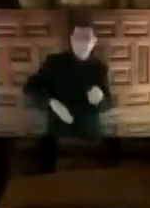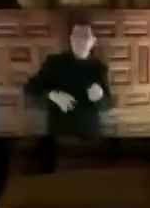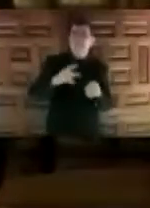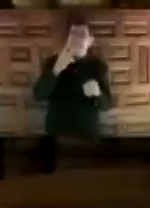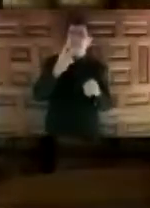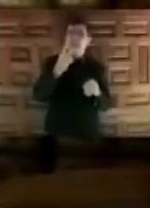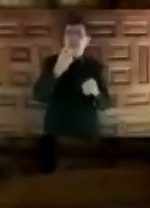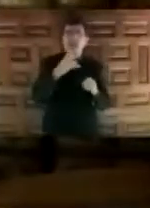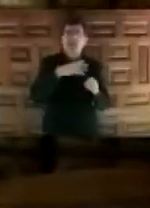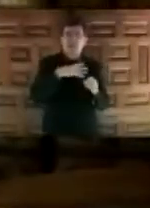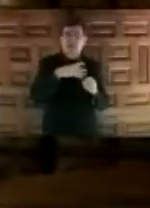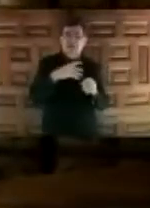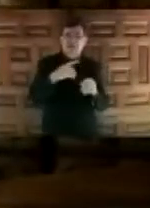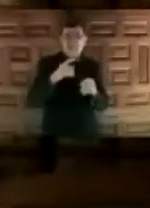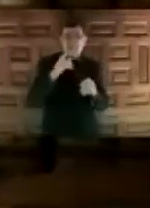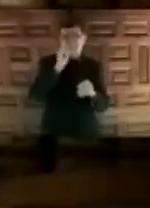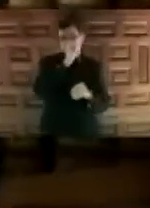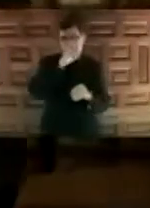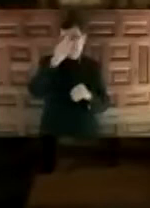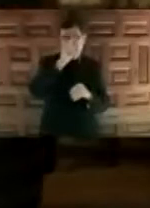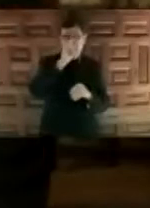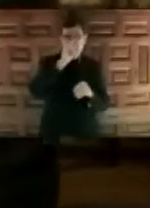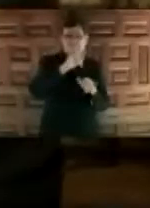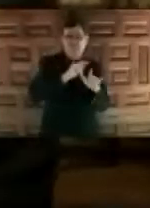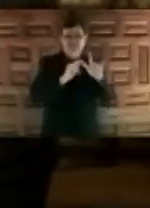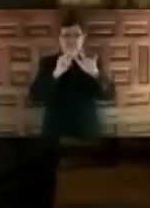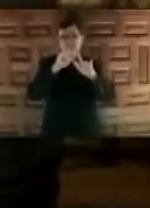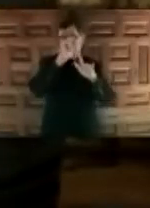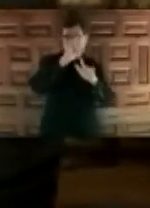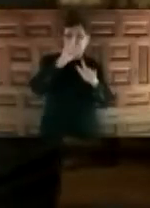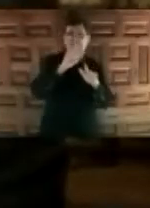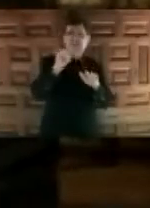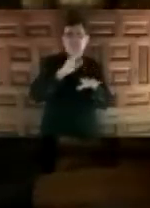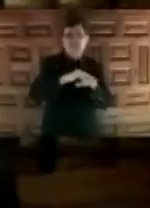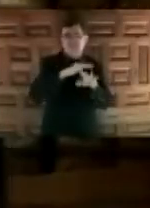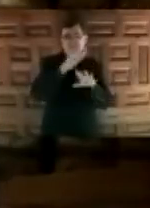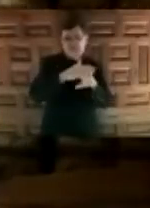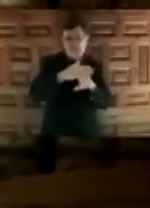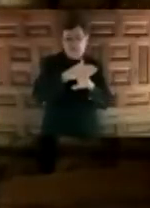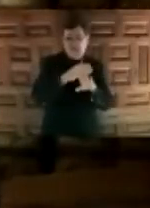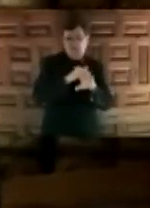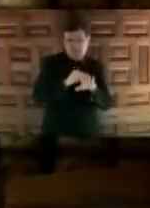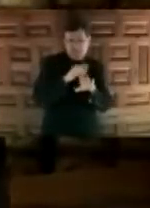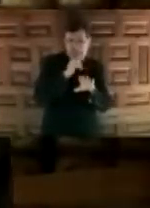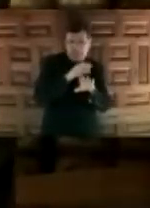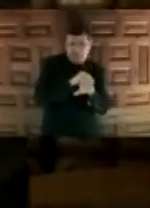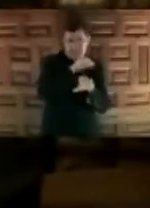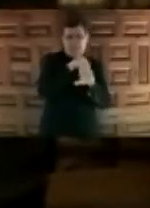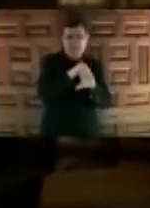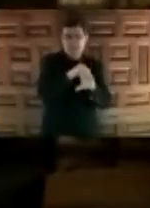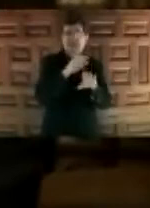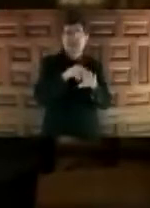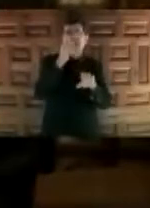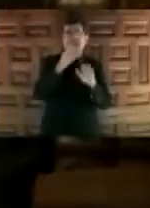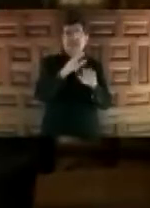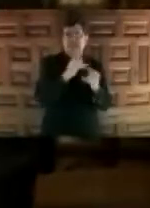donde viaja la clase premier, ¿no?, de esta nave, sino para llegar siquiera a la mitad de la nave, ¿no? Pues esta